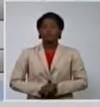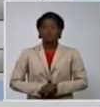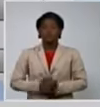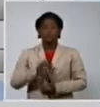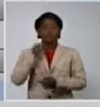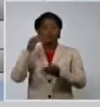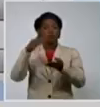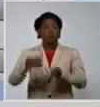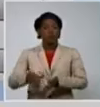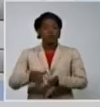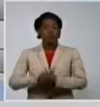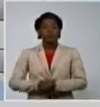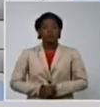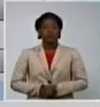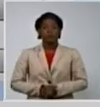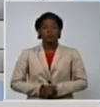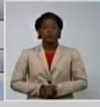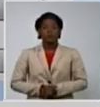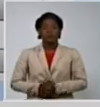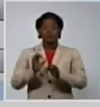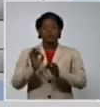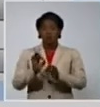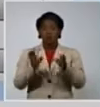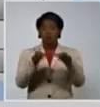Fallecieron de los